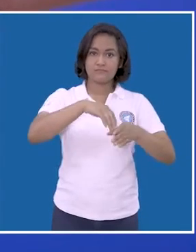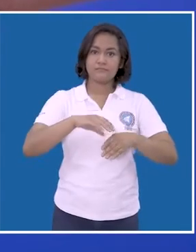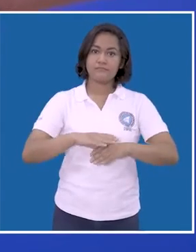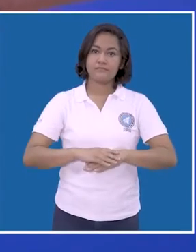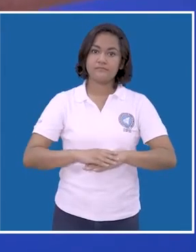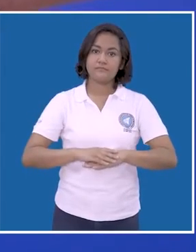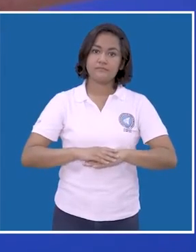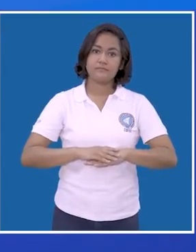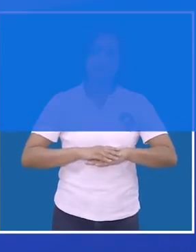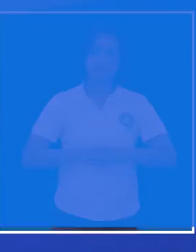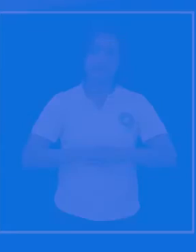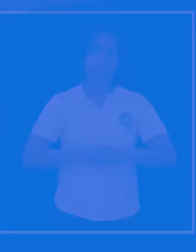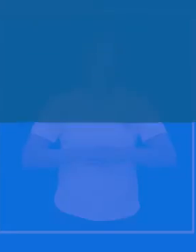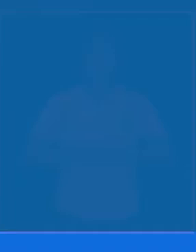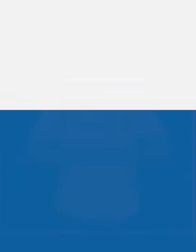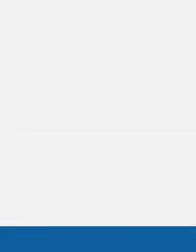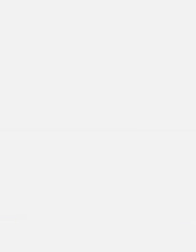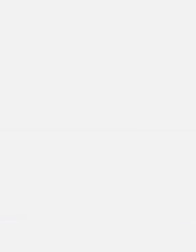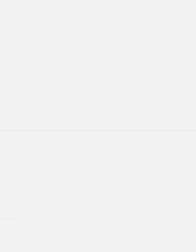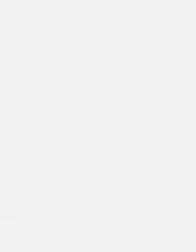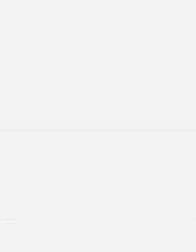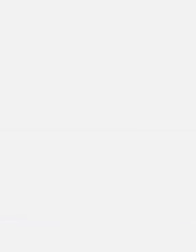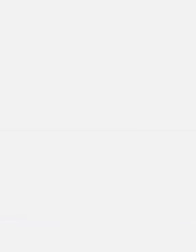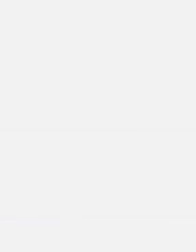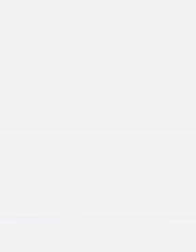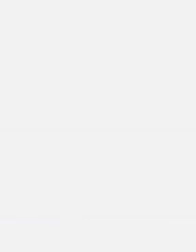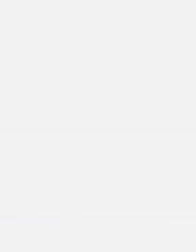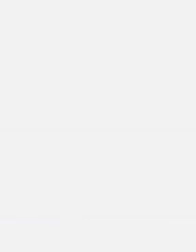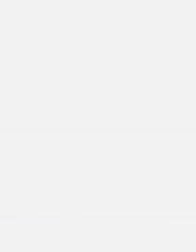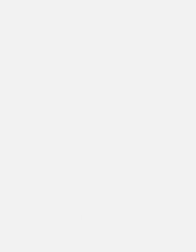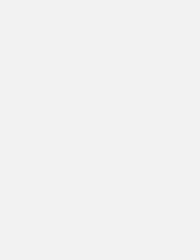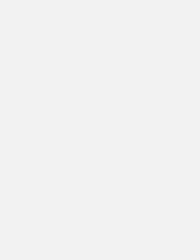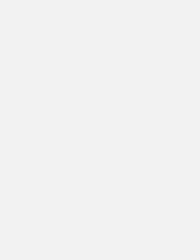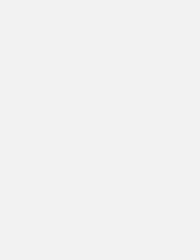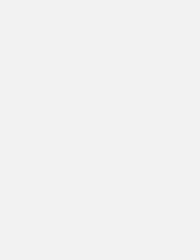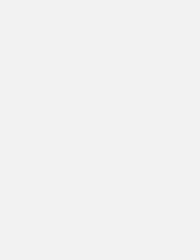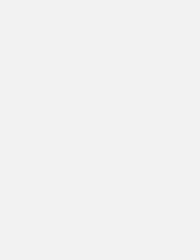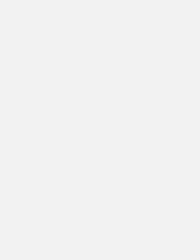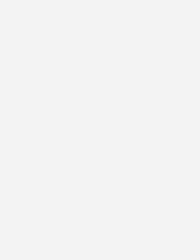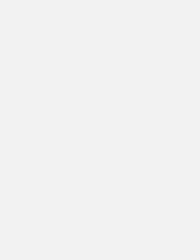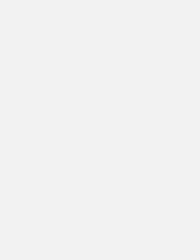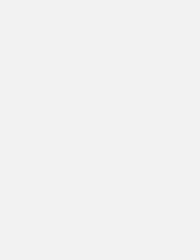Con tu voto, vos decidís. Nicaragua, Elecciones